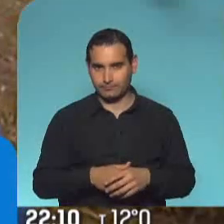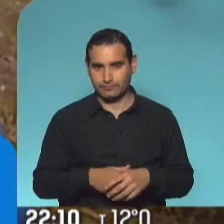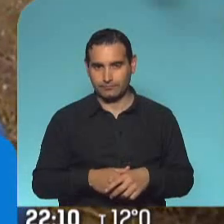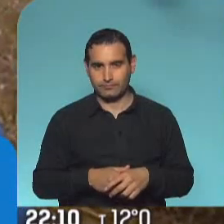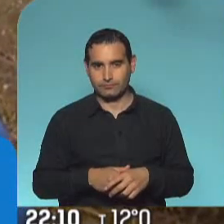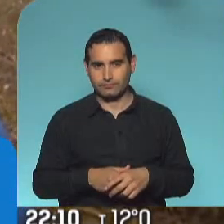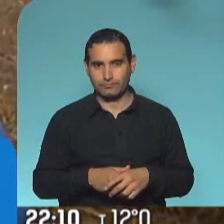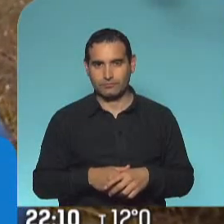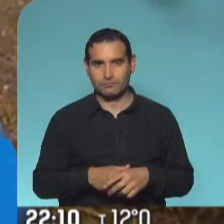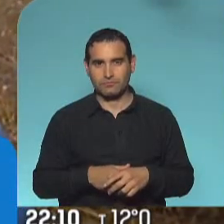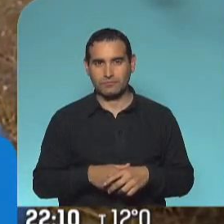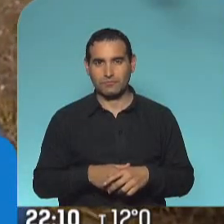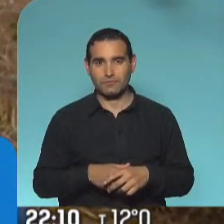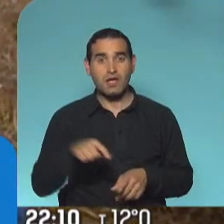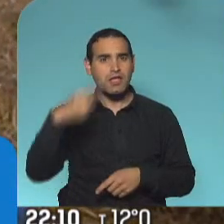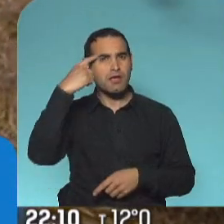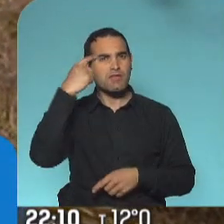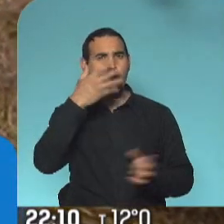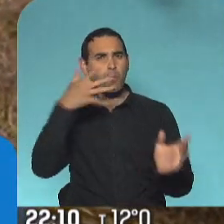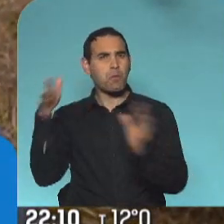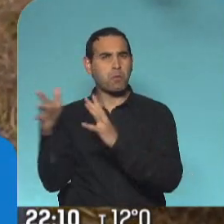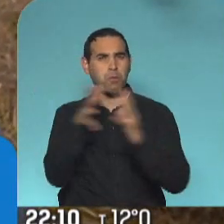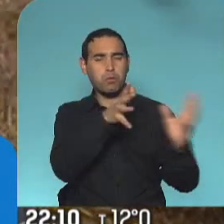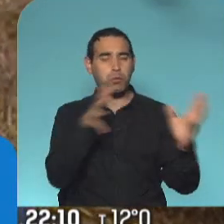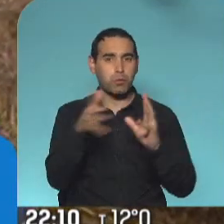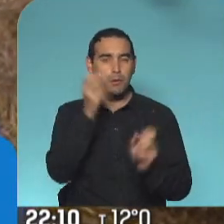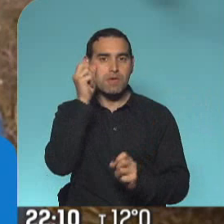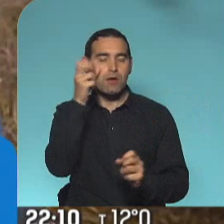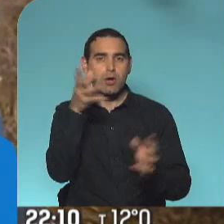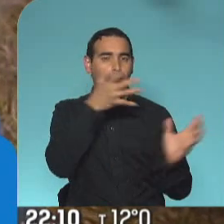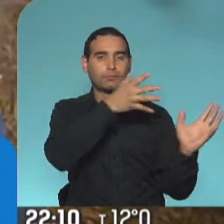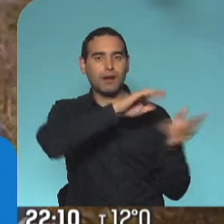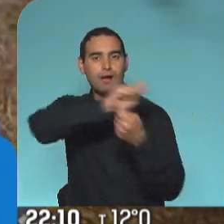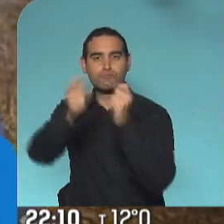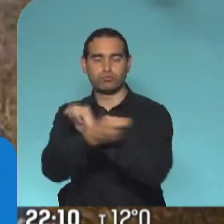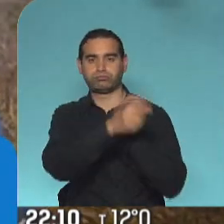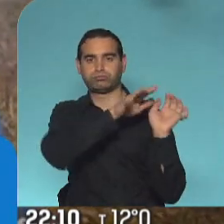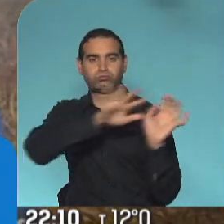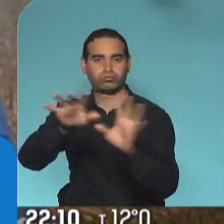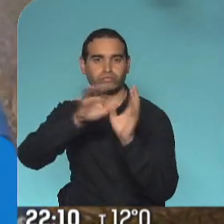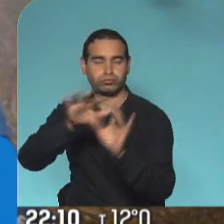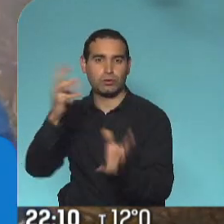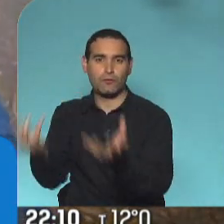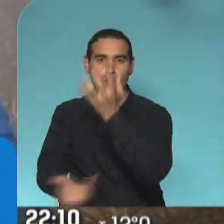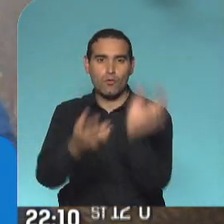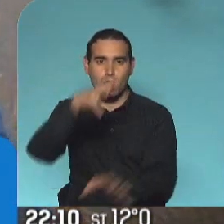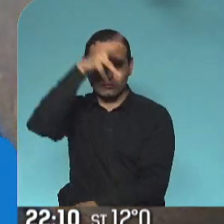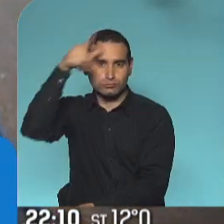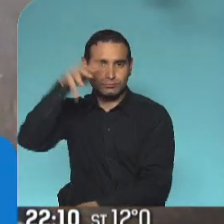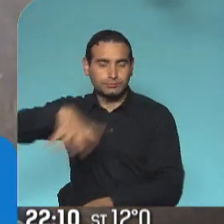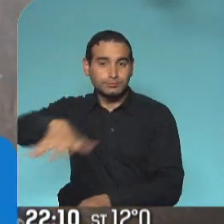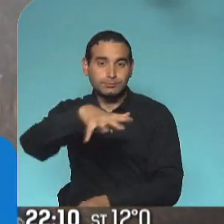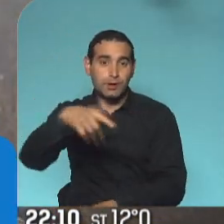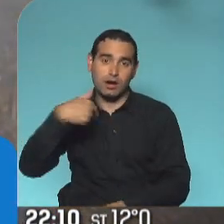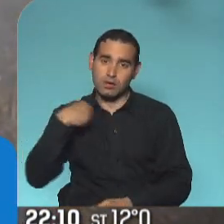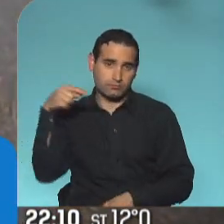No pensaban que el viento, la dirección del viento iba a retornar para nuevamente incendiar la Amazonía de Chiquitanía, pero estamos acá